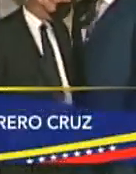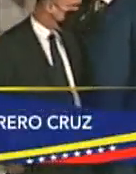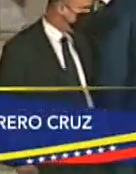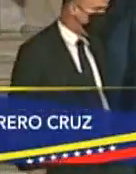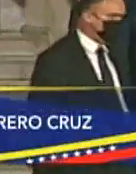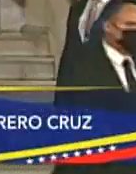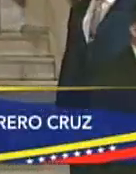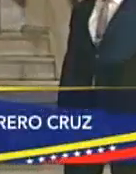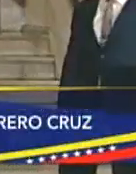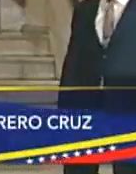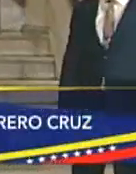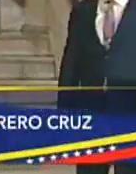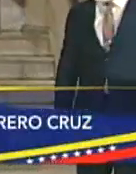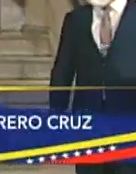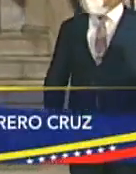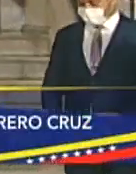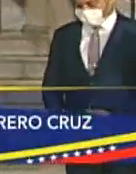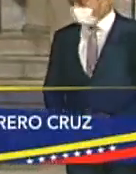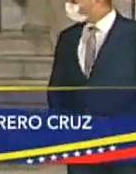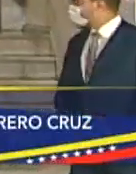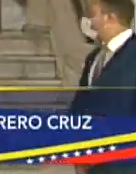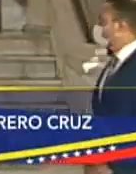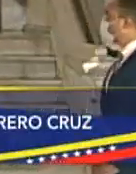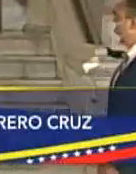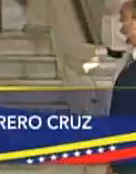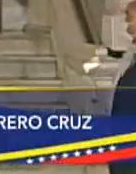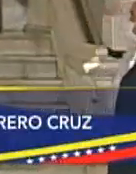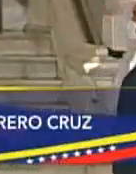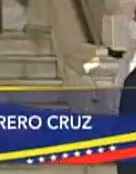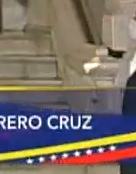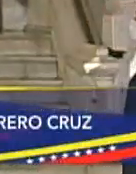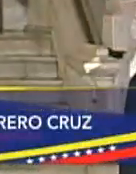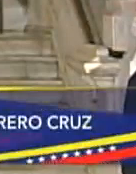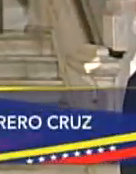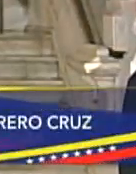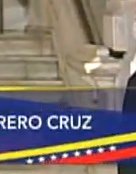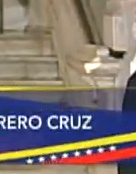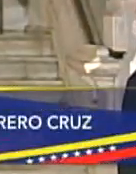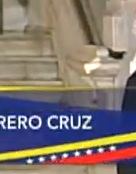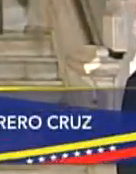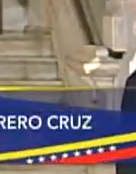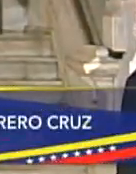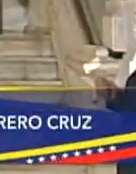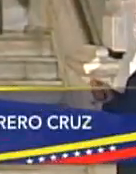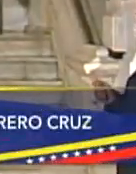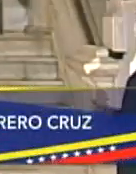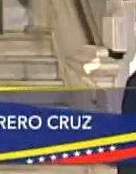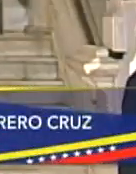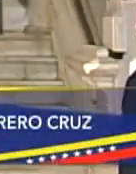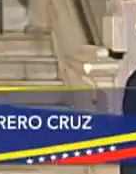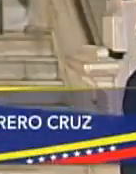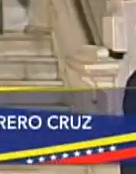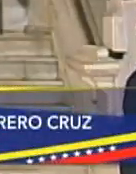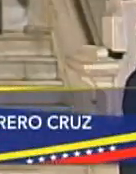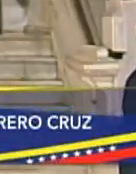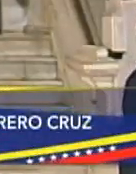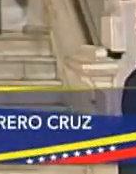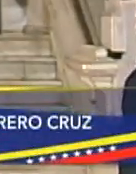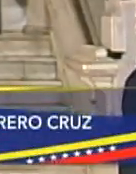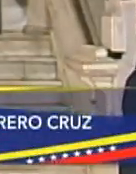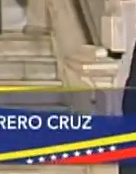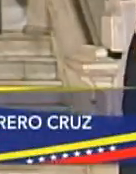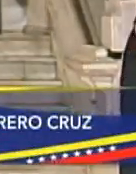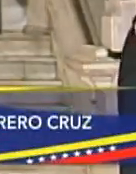Cuba tras la explosión en el Hotel Saratoga. En su cuenta en Twitter escribió: "Expreso mi solidaridad con el pueblo cubano y el presidente